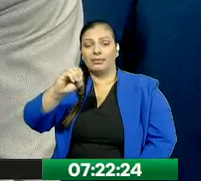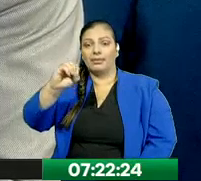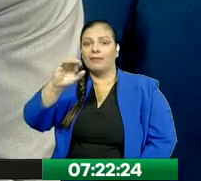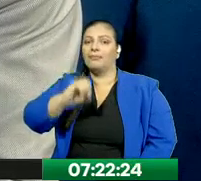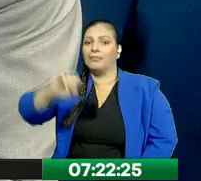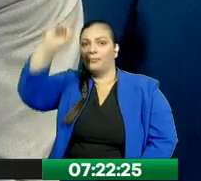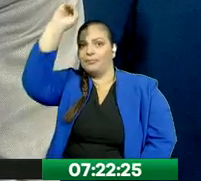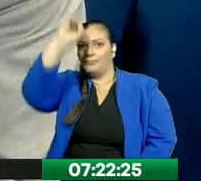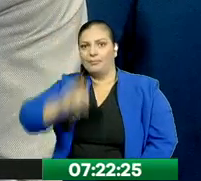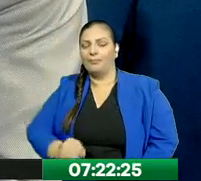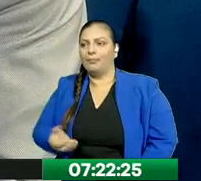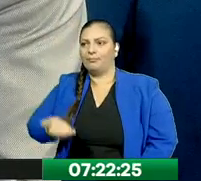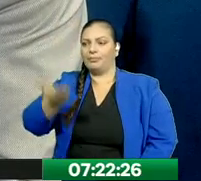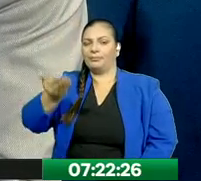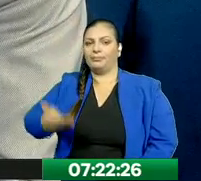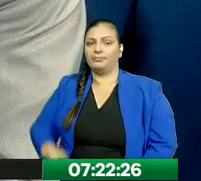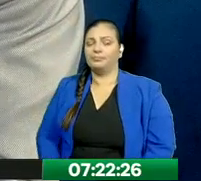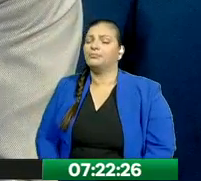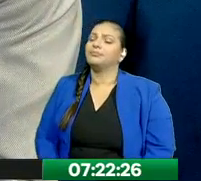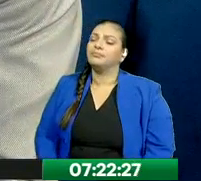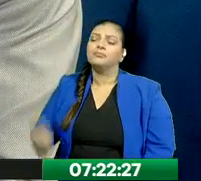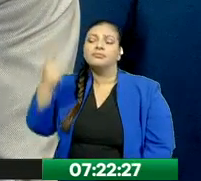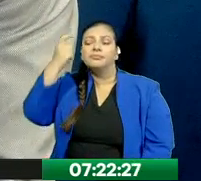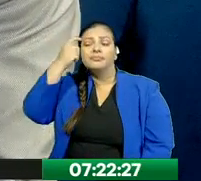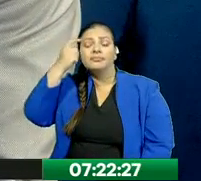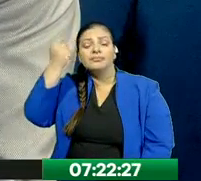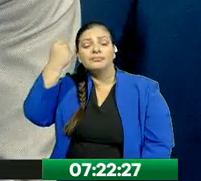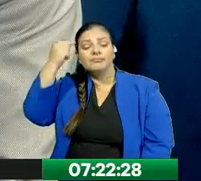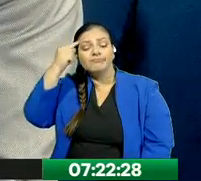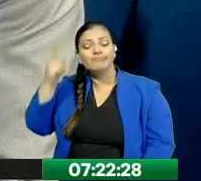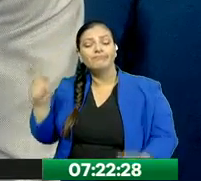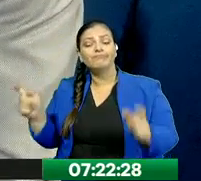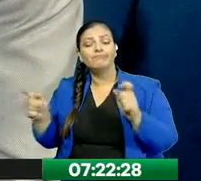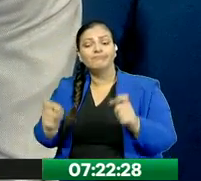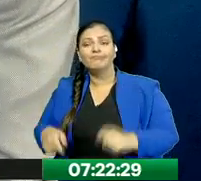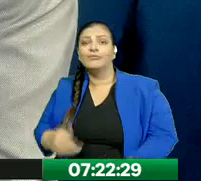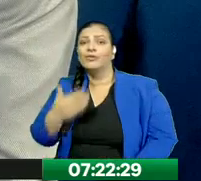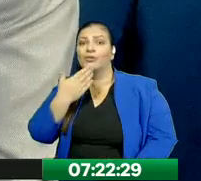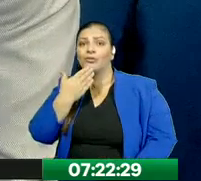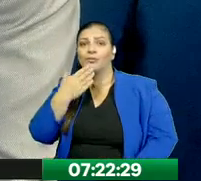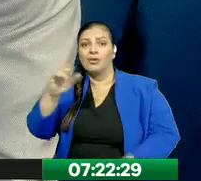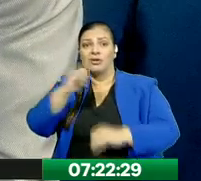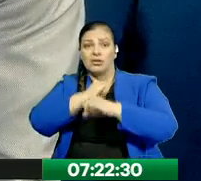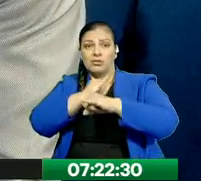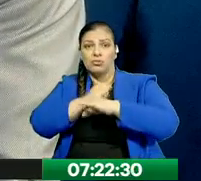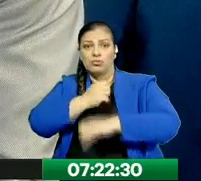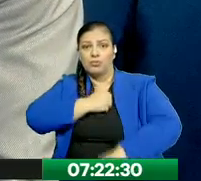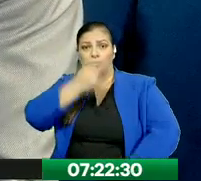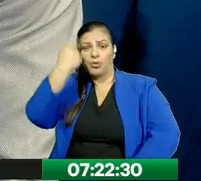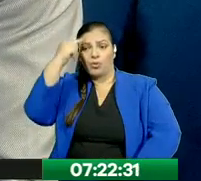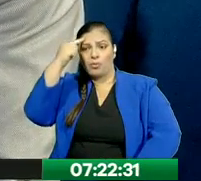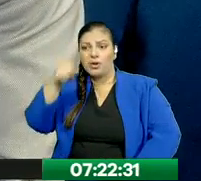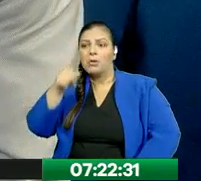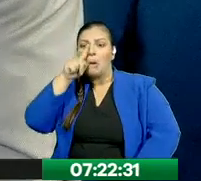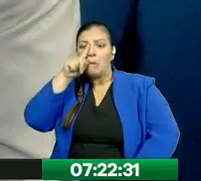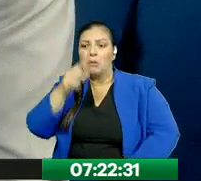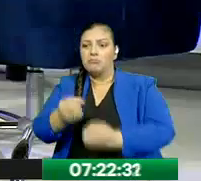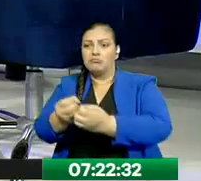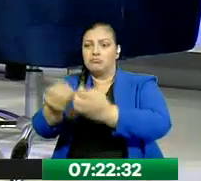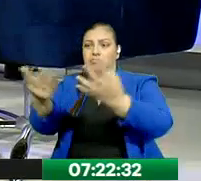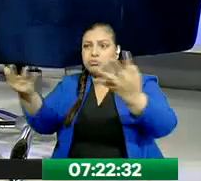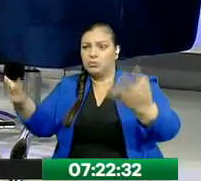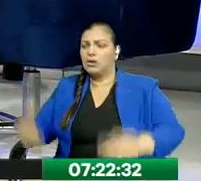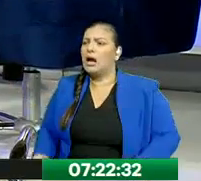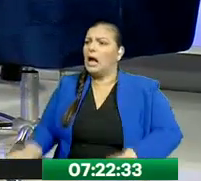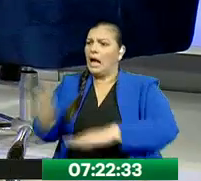debería de actuar el gobierno? Quizás hacer un ajuste más agresivo también en el sector público, porque hace poco se anunció que no se iban a abrir de nuevo contratos